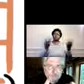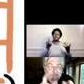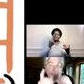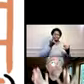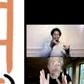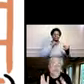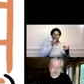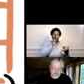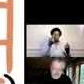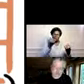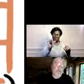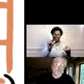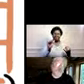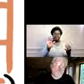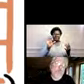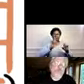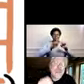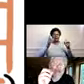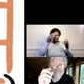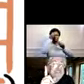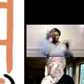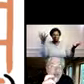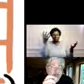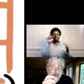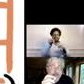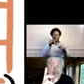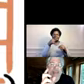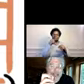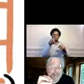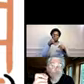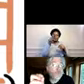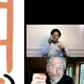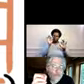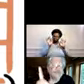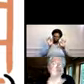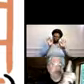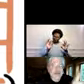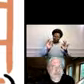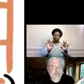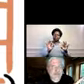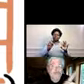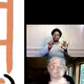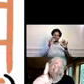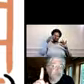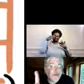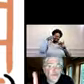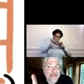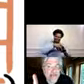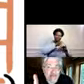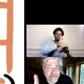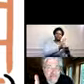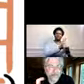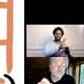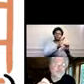No para decir que no lo están haciendo ya en su organización, pero tiene que ser algo que esté haciendo o llevando a cabo